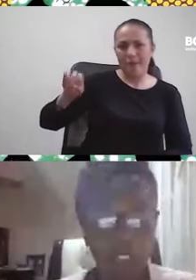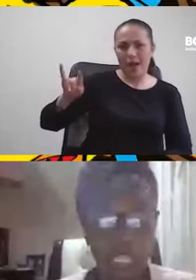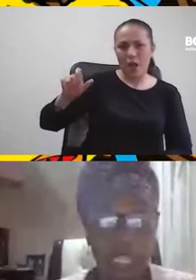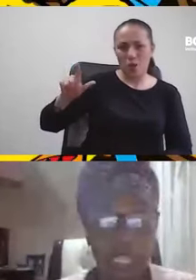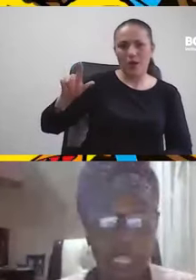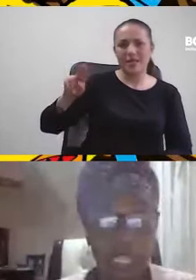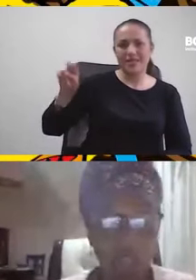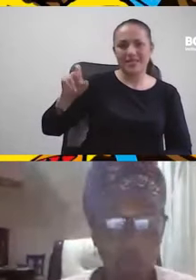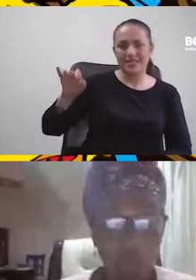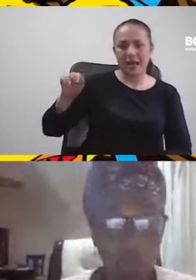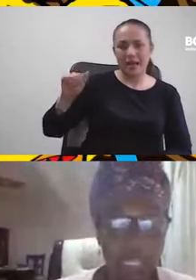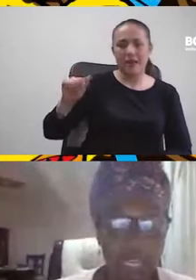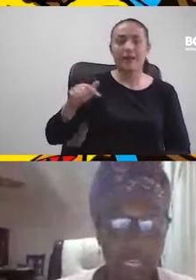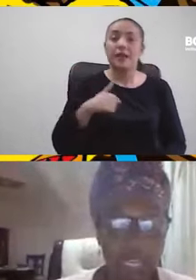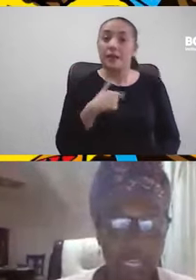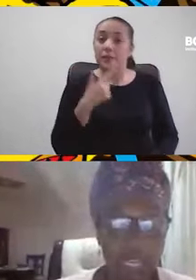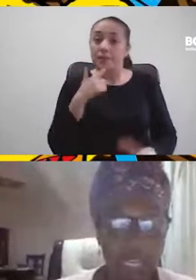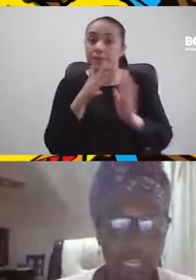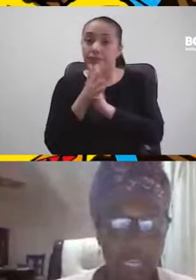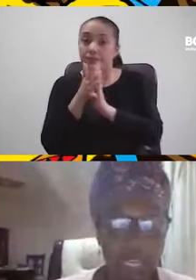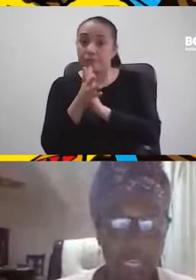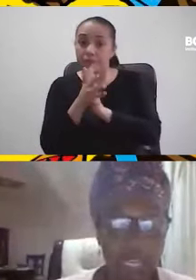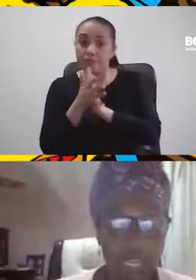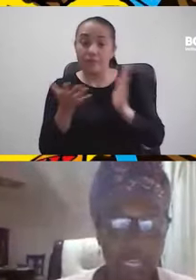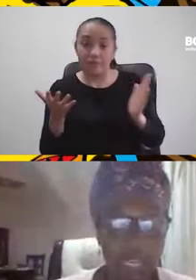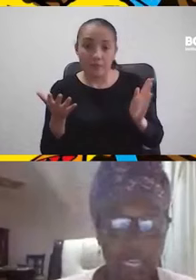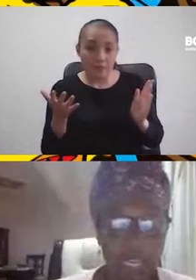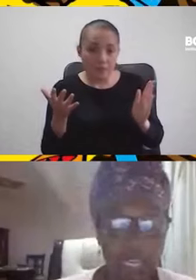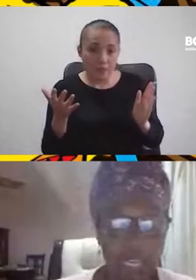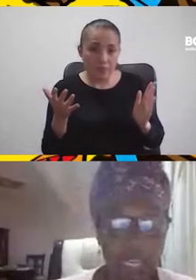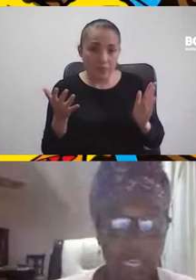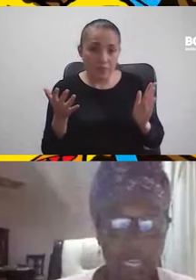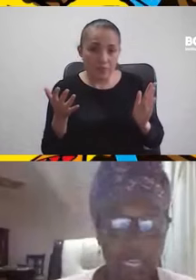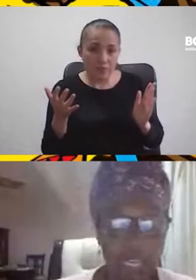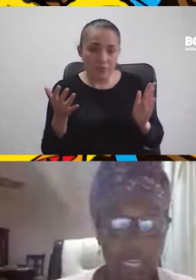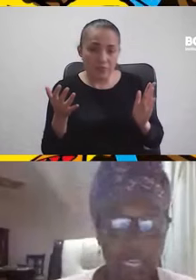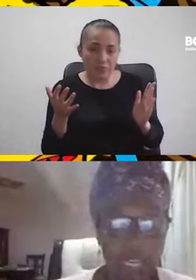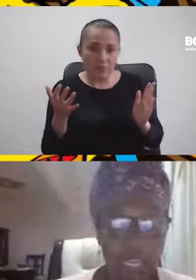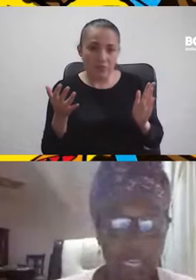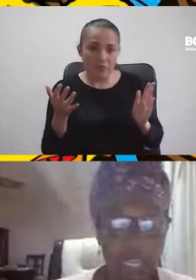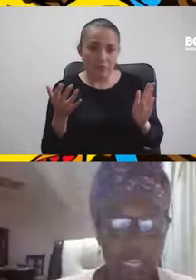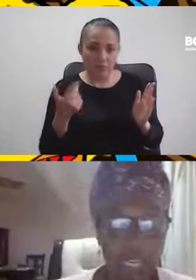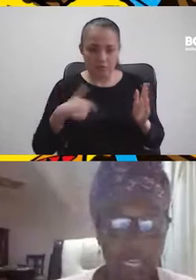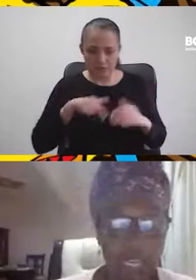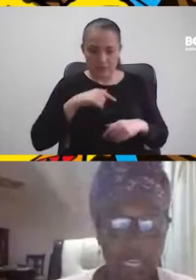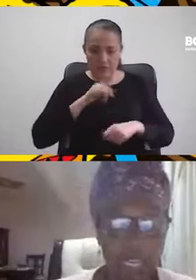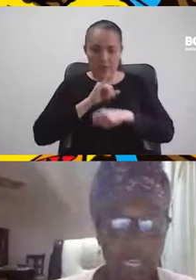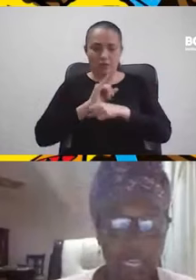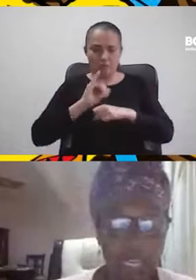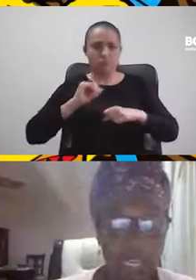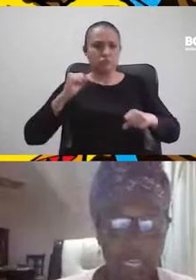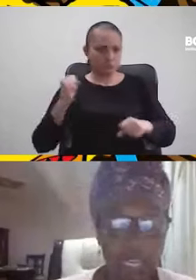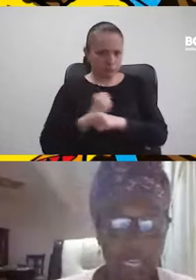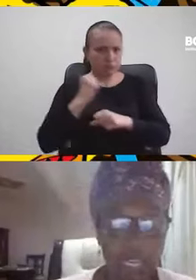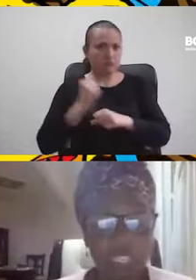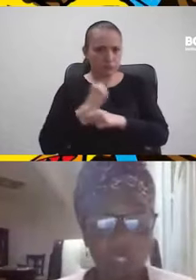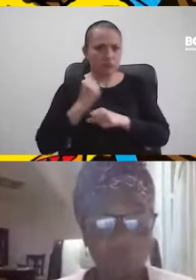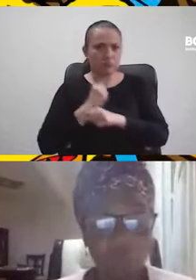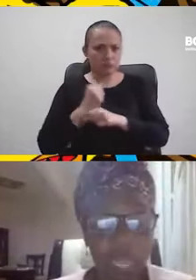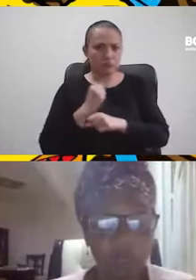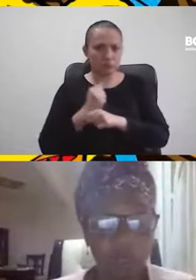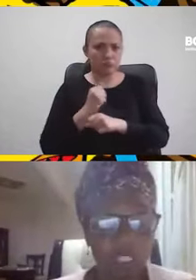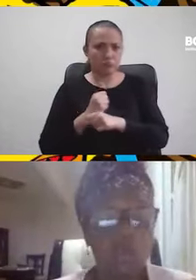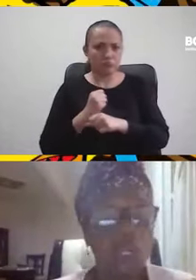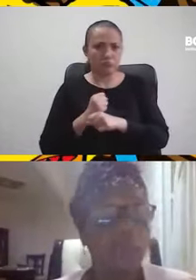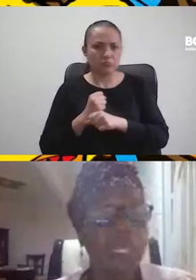tiene la institución, sí, nosotros trabajamos, pero mira, y haciendo acciones, porque al